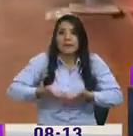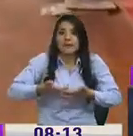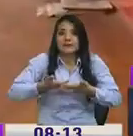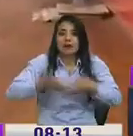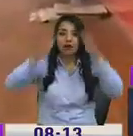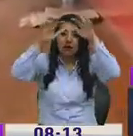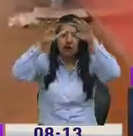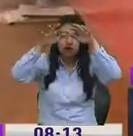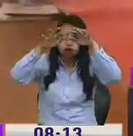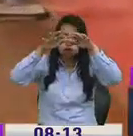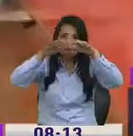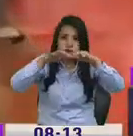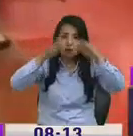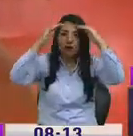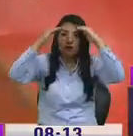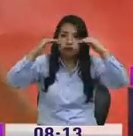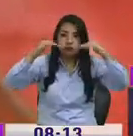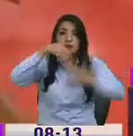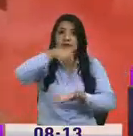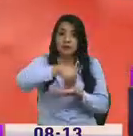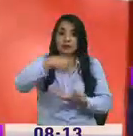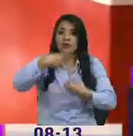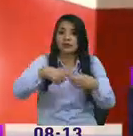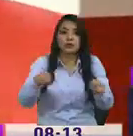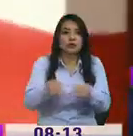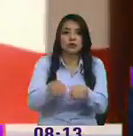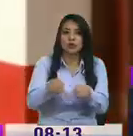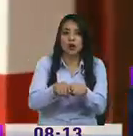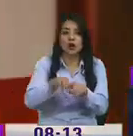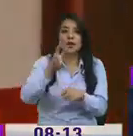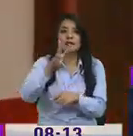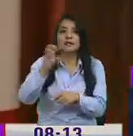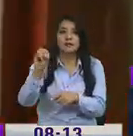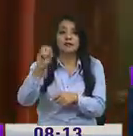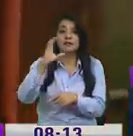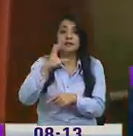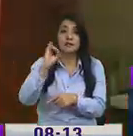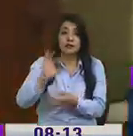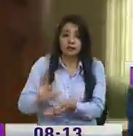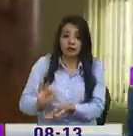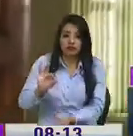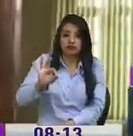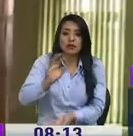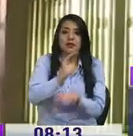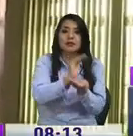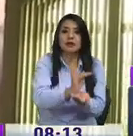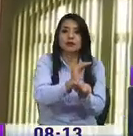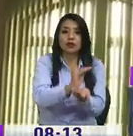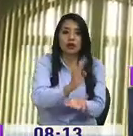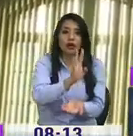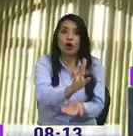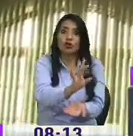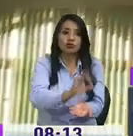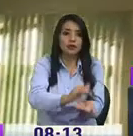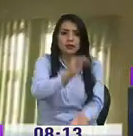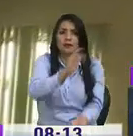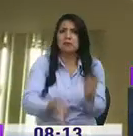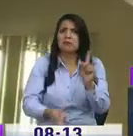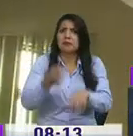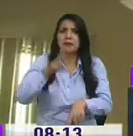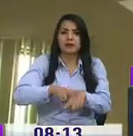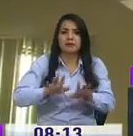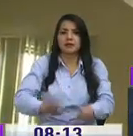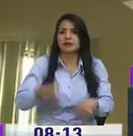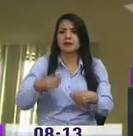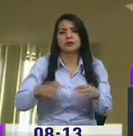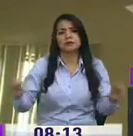que tuvimos. Ya le dije, en el Centro Histórico tuvimos 60 centímetros de hielo, en San Roque 80 centímetros de hielo, algo inédito en la ciudad. Era imposible